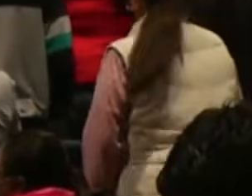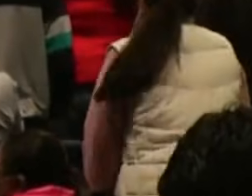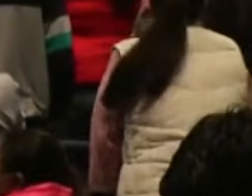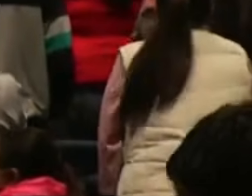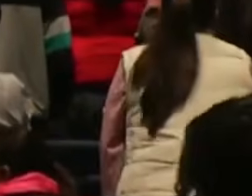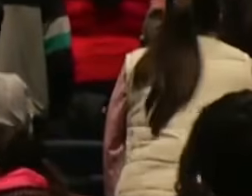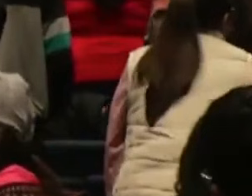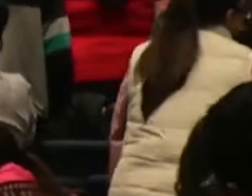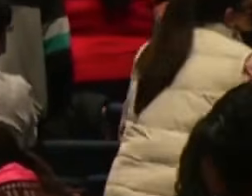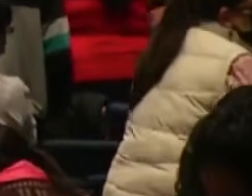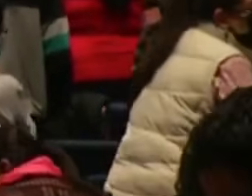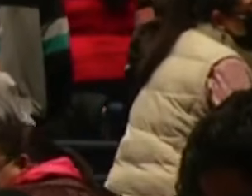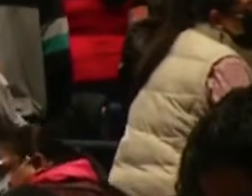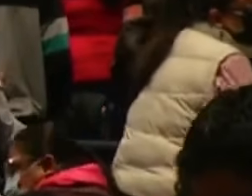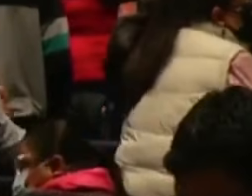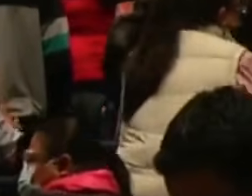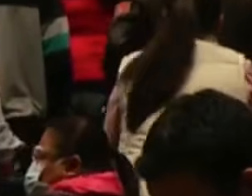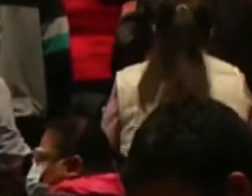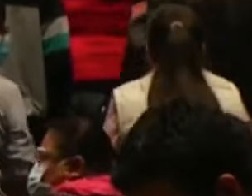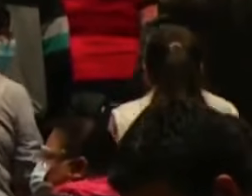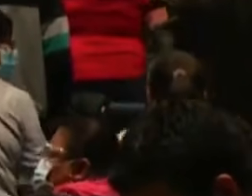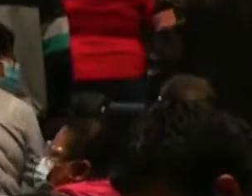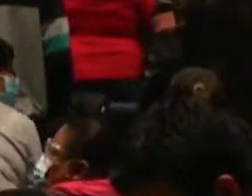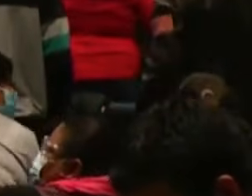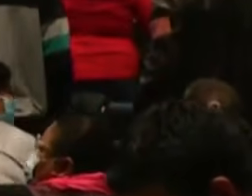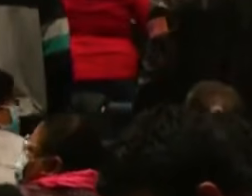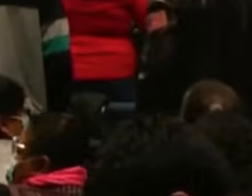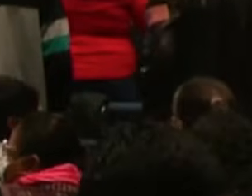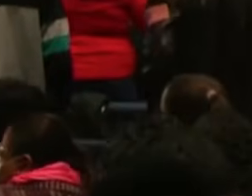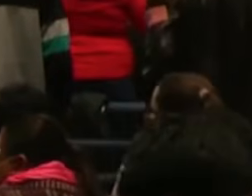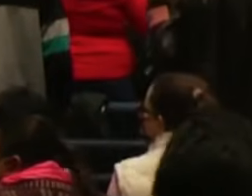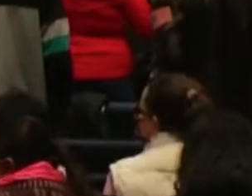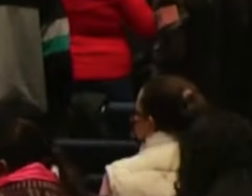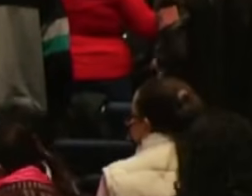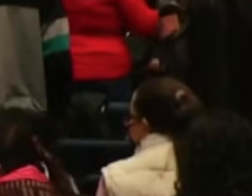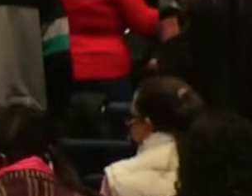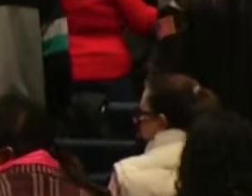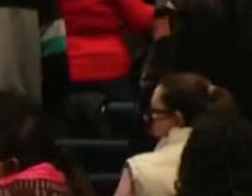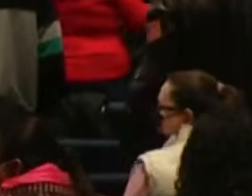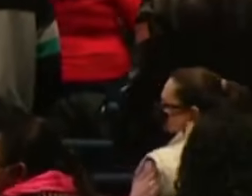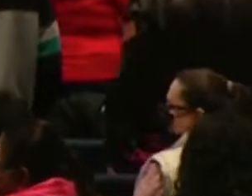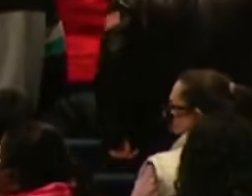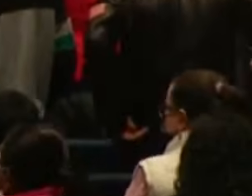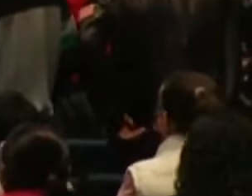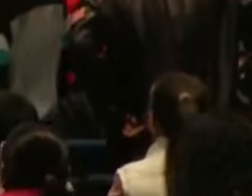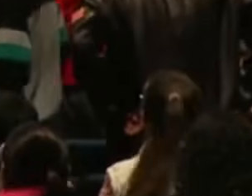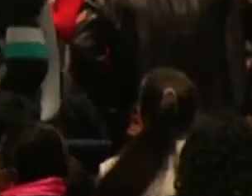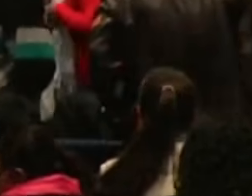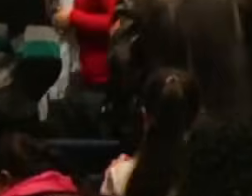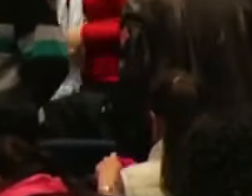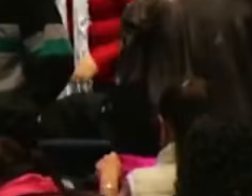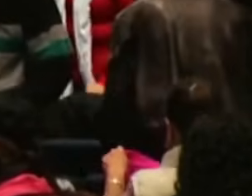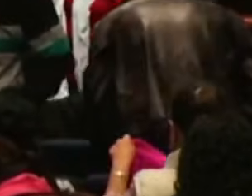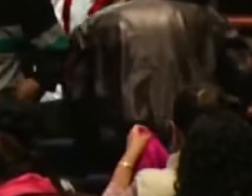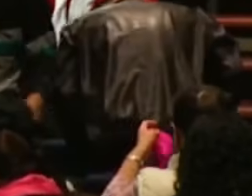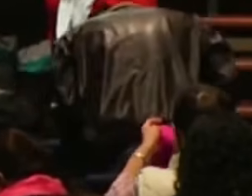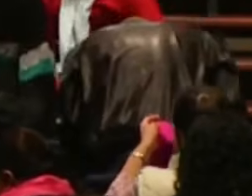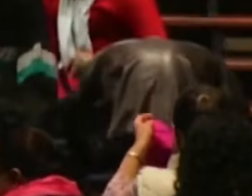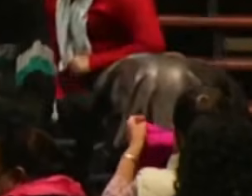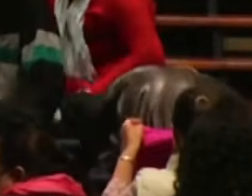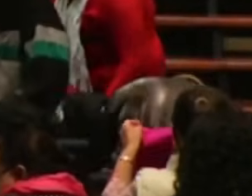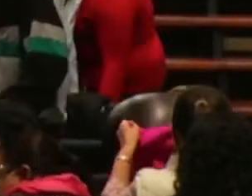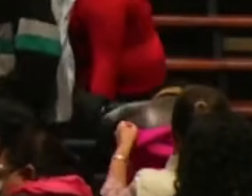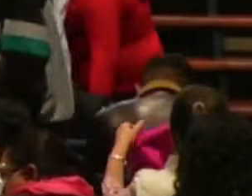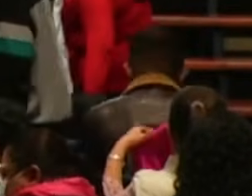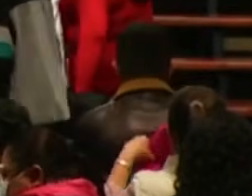gloria a dios los de dos noches hermanos hermanas en tomar su lugar por favor teorías